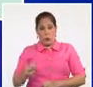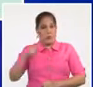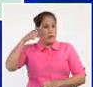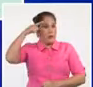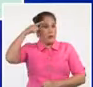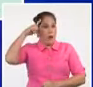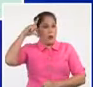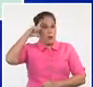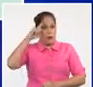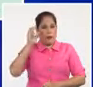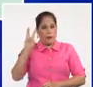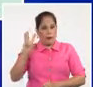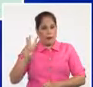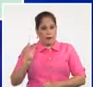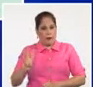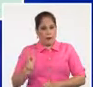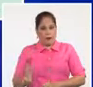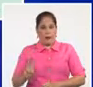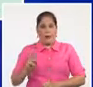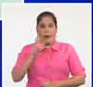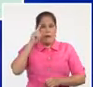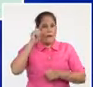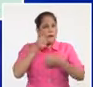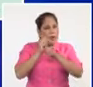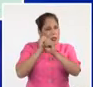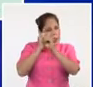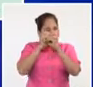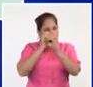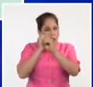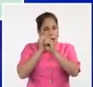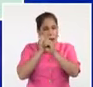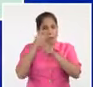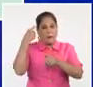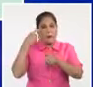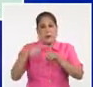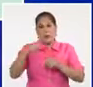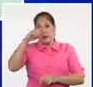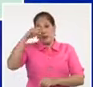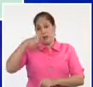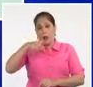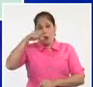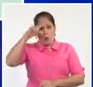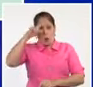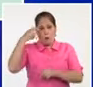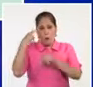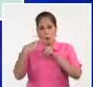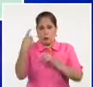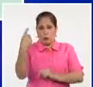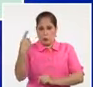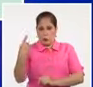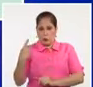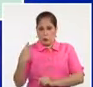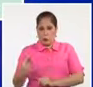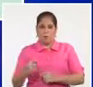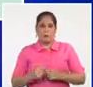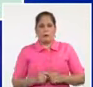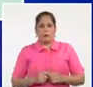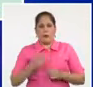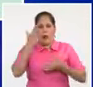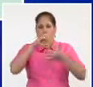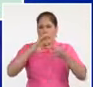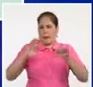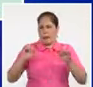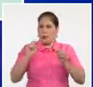3 cada uno, Viñales 2 y Minas de Matambre y San Juan y Martínez, 1 de cada uno. Artemisa